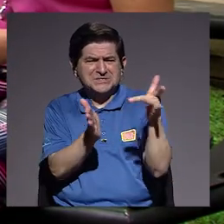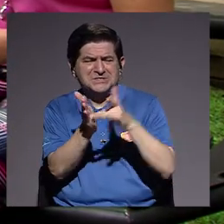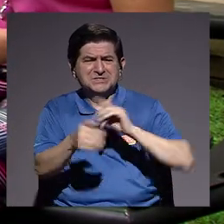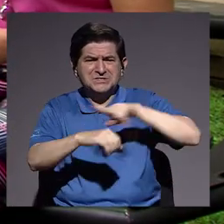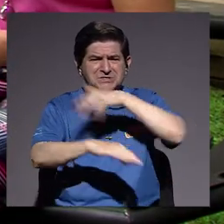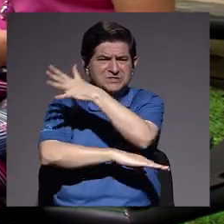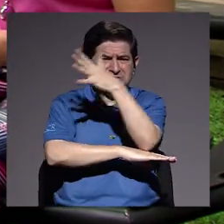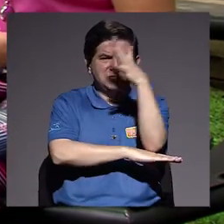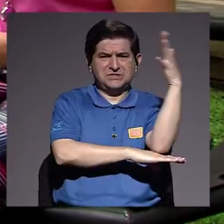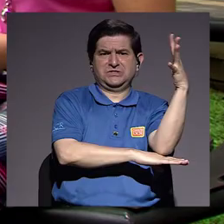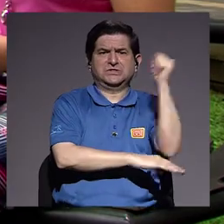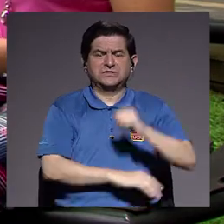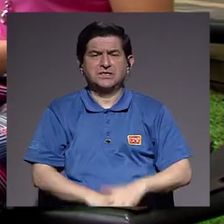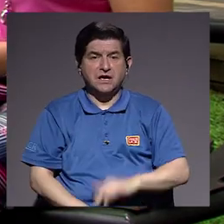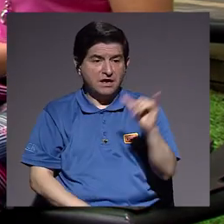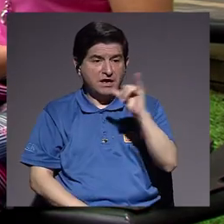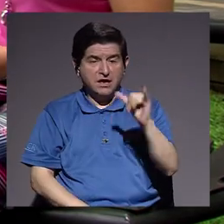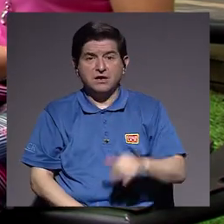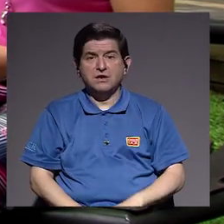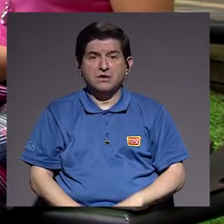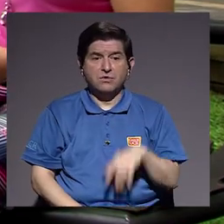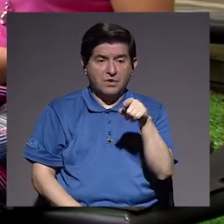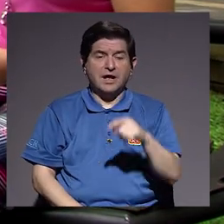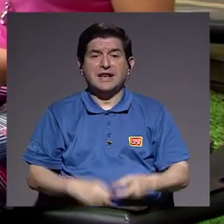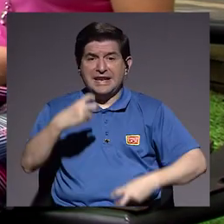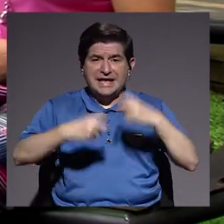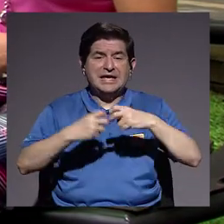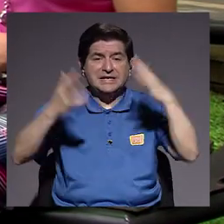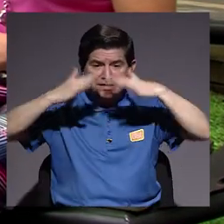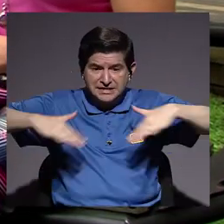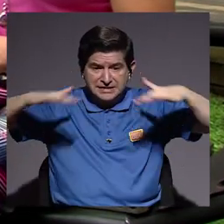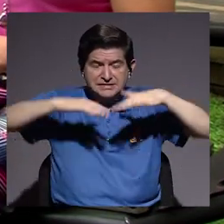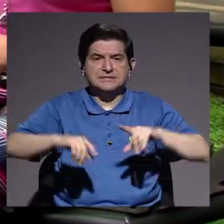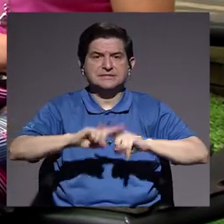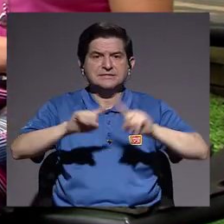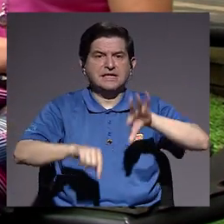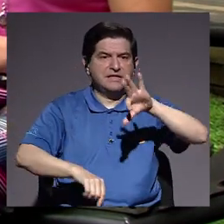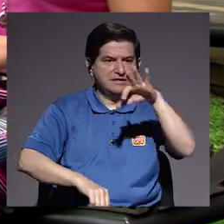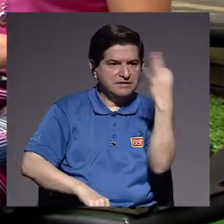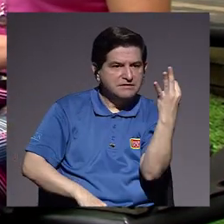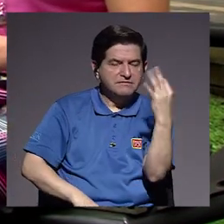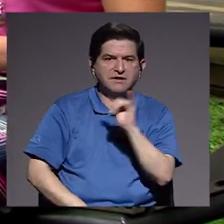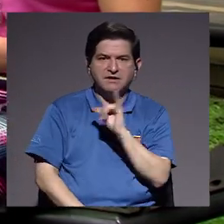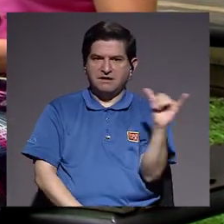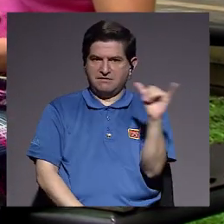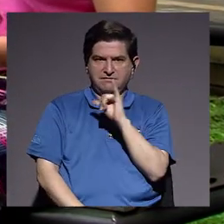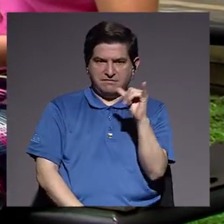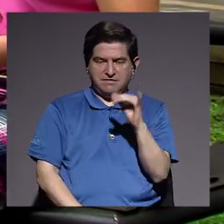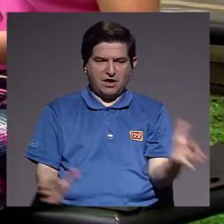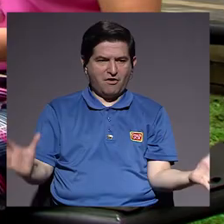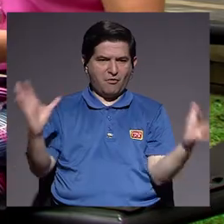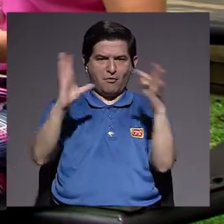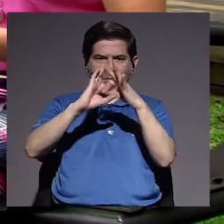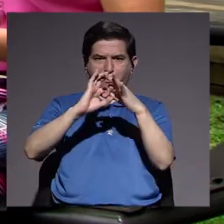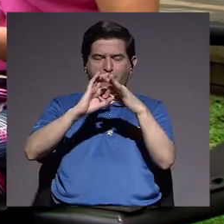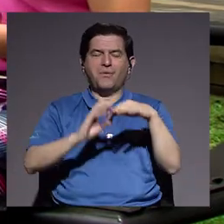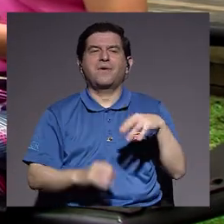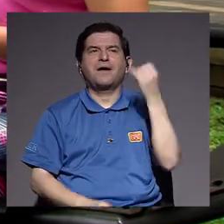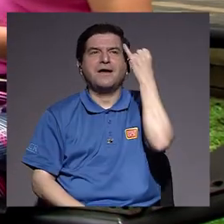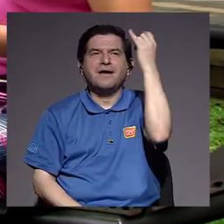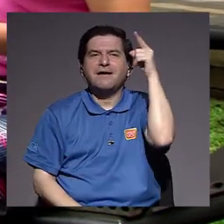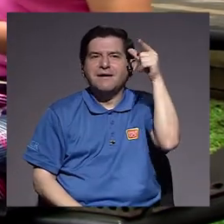forma también articuladas bajo la lógica de explotación tanto humana como natural del sistema